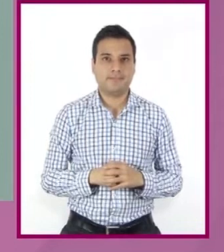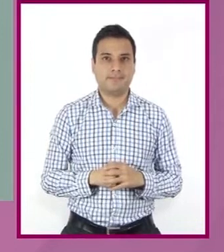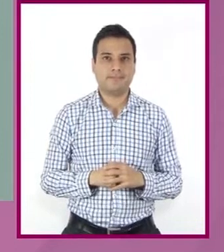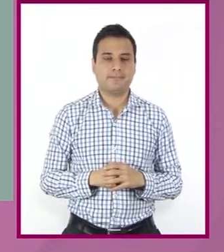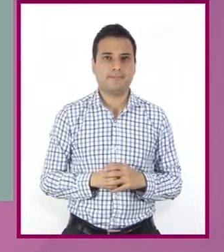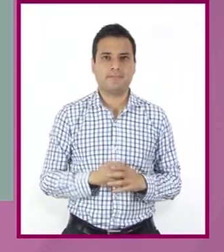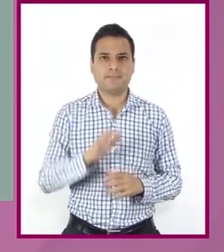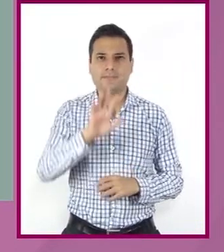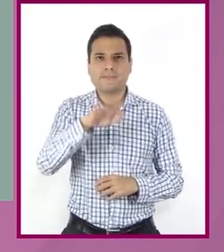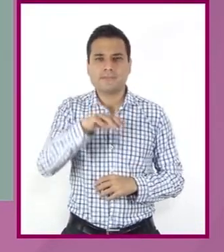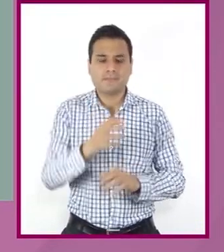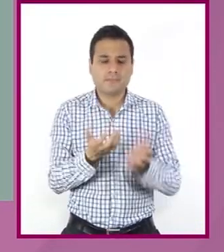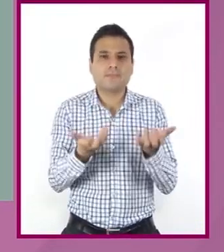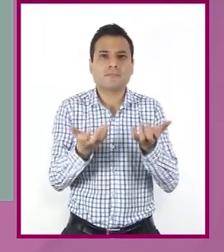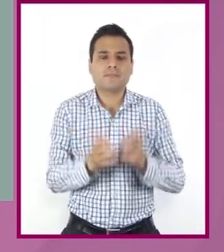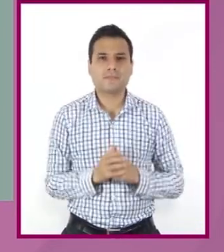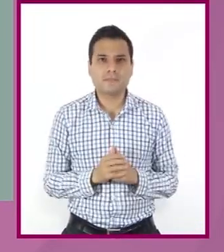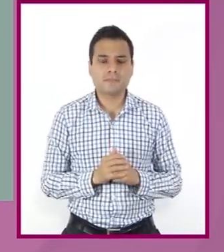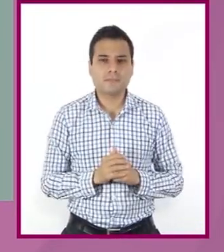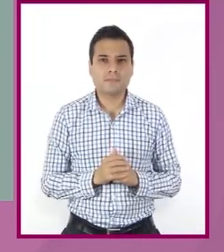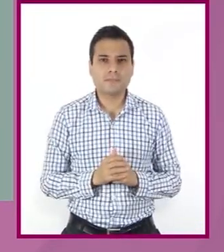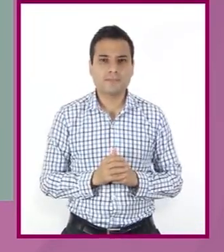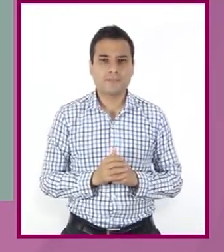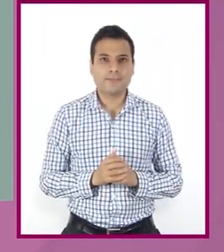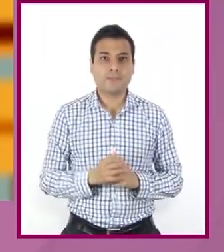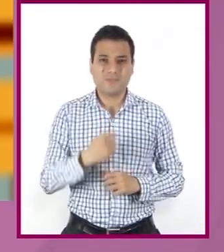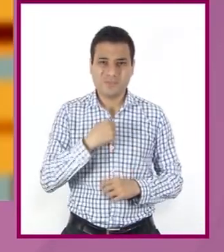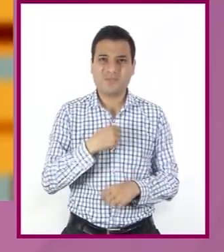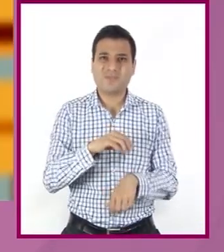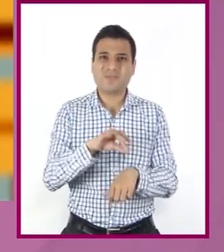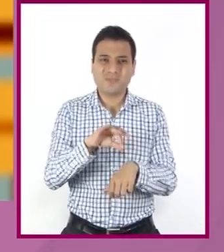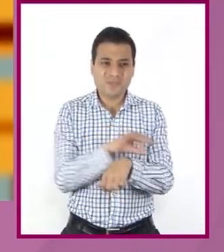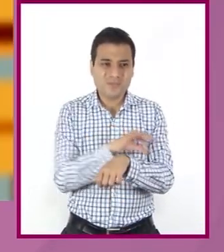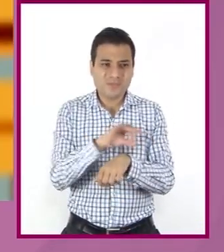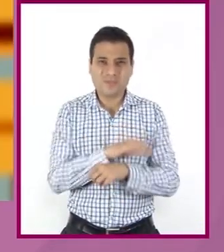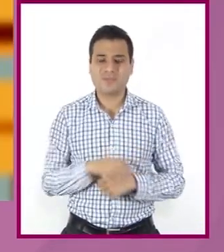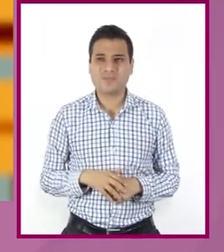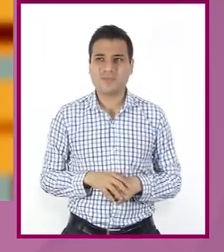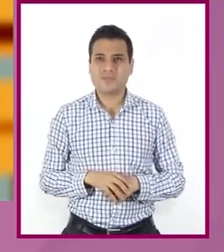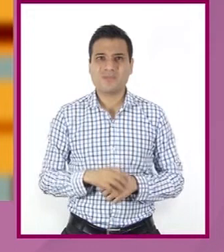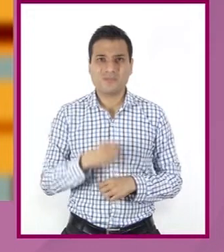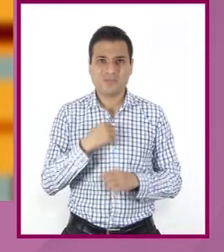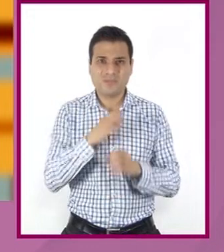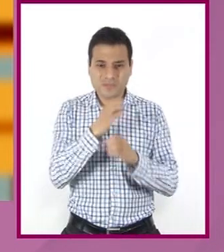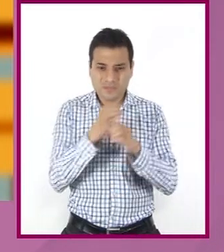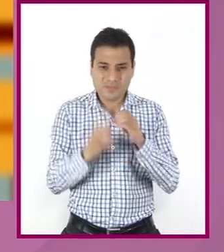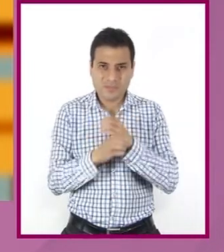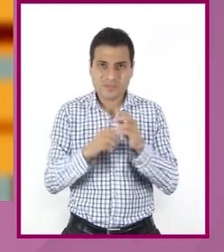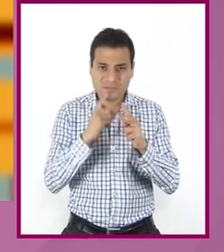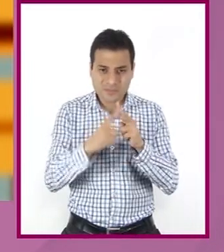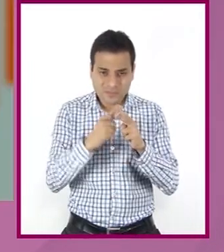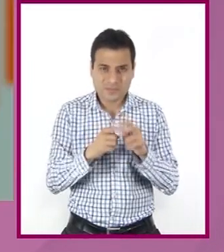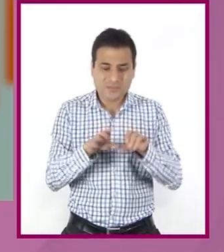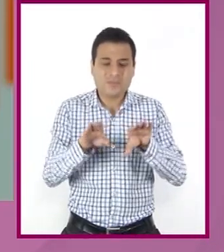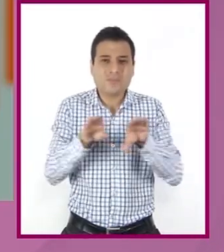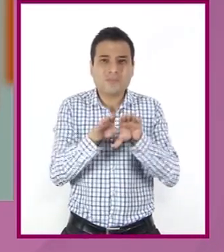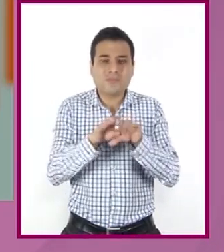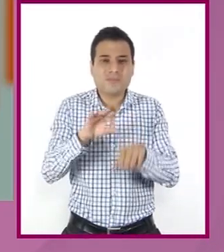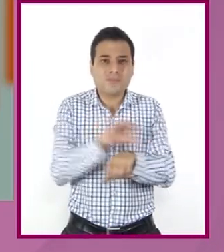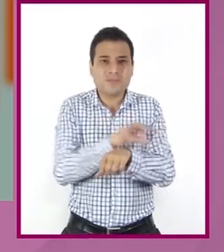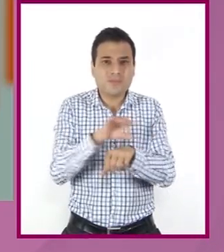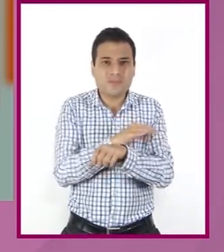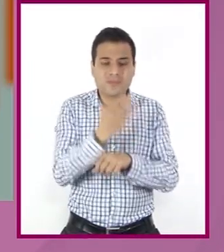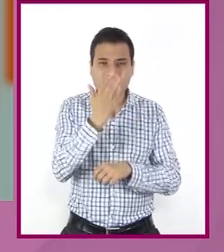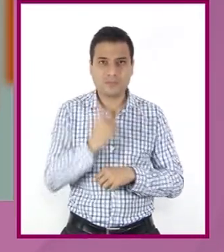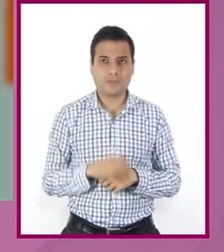Mateo, ¿qué haces? ¿Qué buscas? Mi regla. Tengo que medir algunas cosas, pero no la encuentro. ¿Y por qué